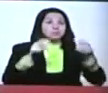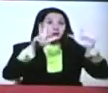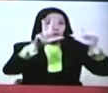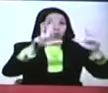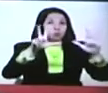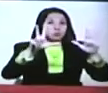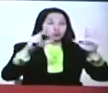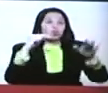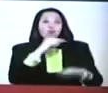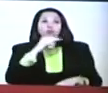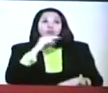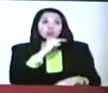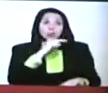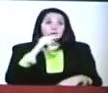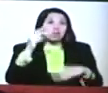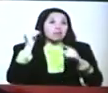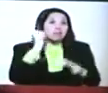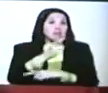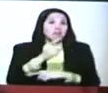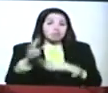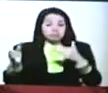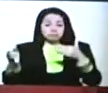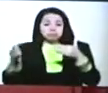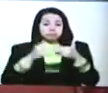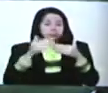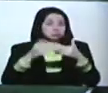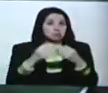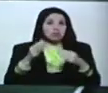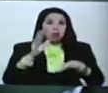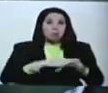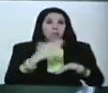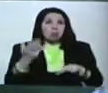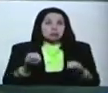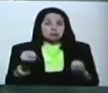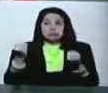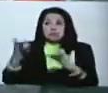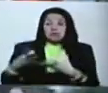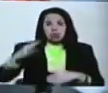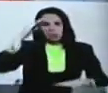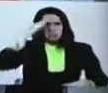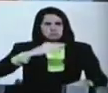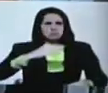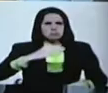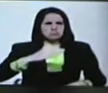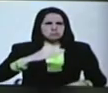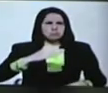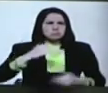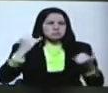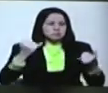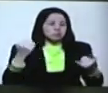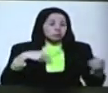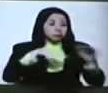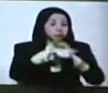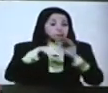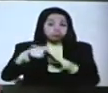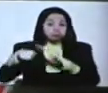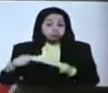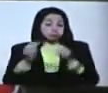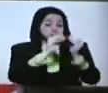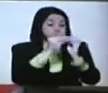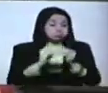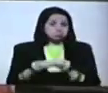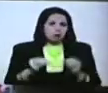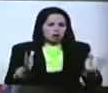instituciones educativas deben ser entregadas a los oficiales del Plan de República para que